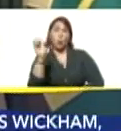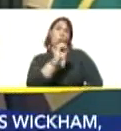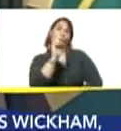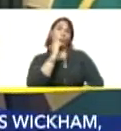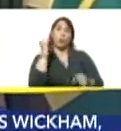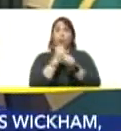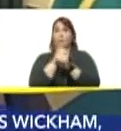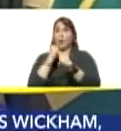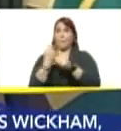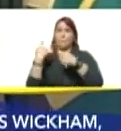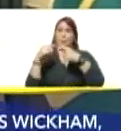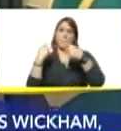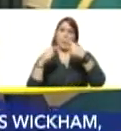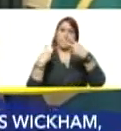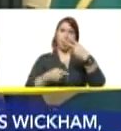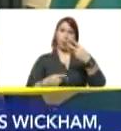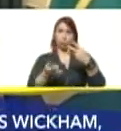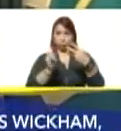cosas, aquí está.